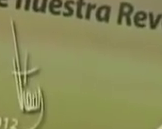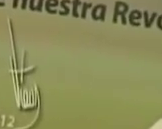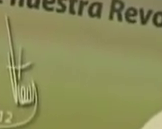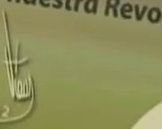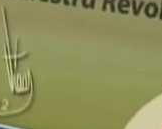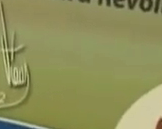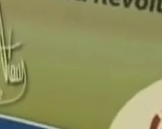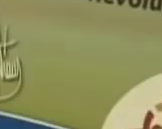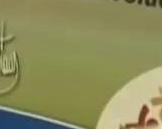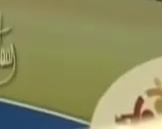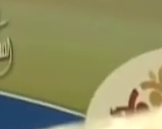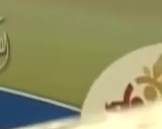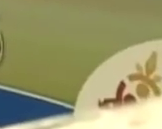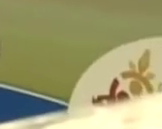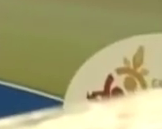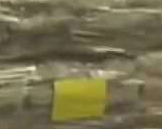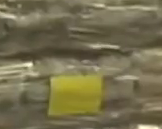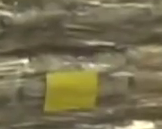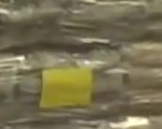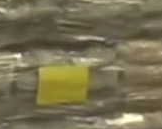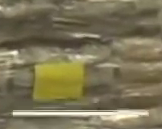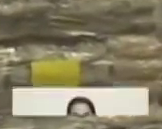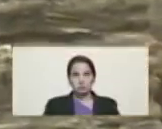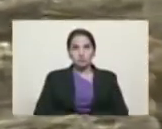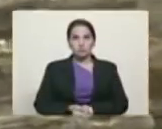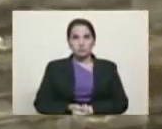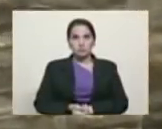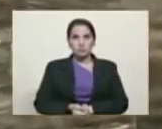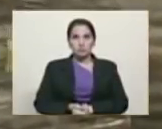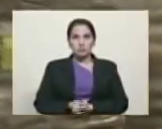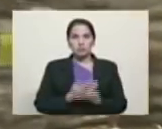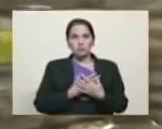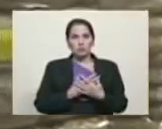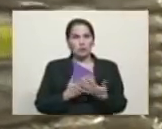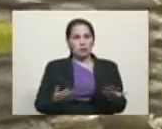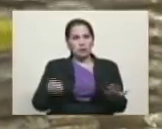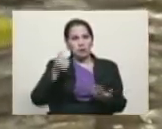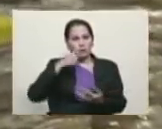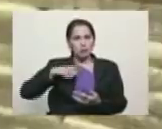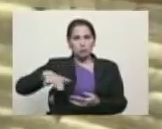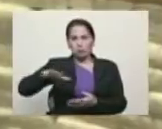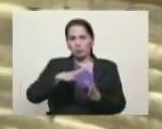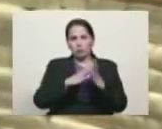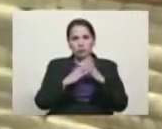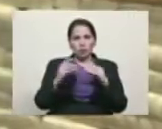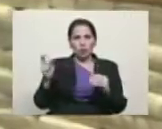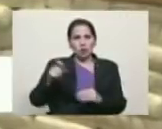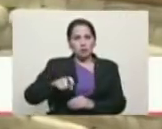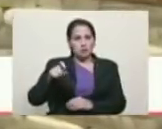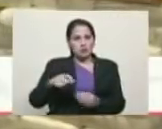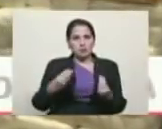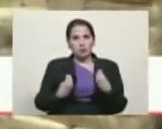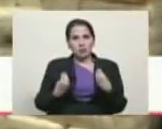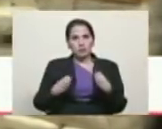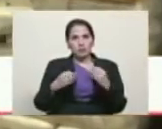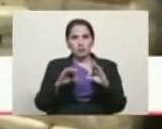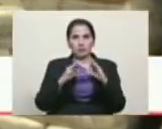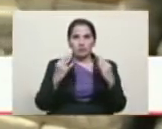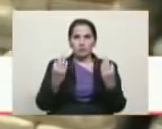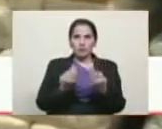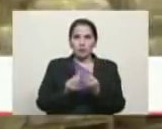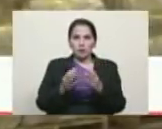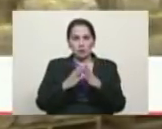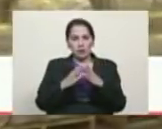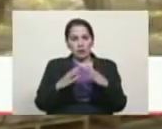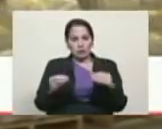proteína para nosotros garantizarle a nuestro pueblo, bueno, todo lo que necesita para su vida en familia, para su vida